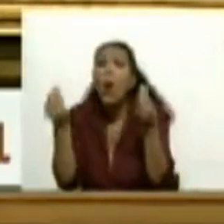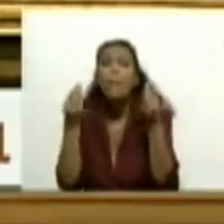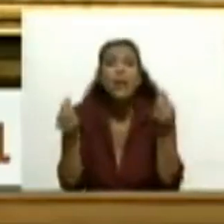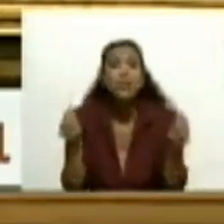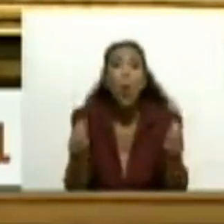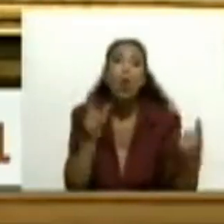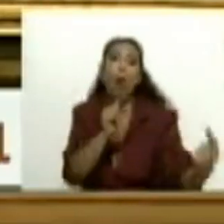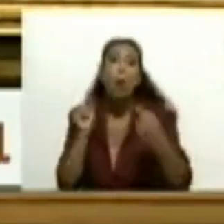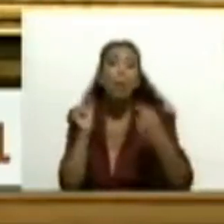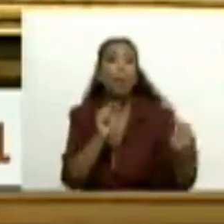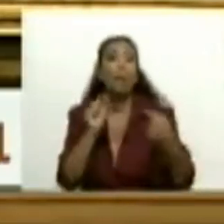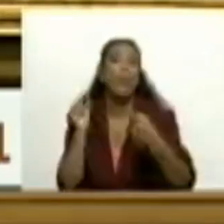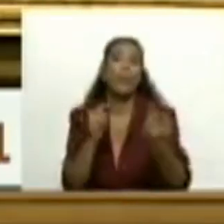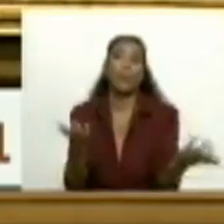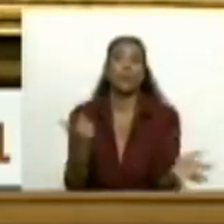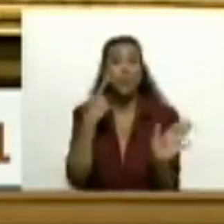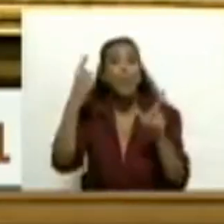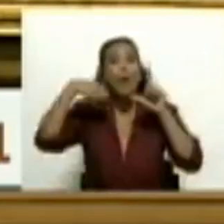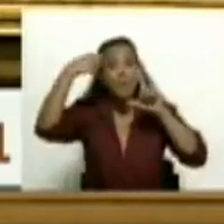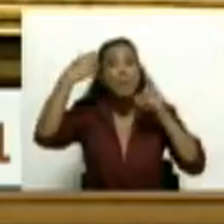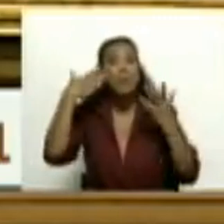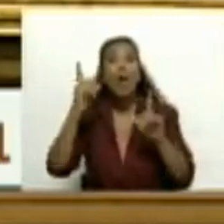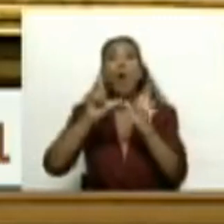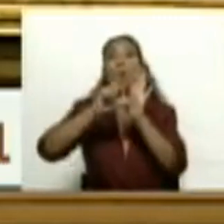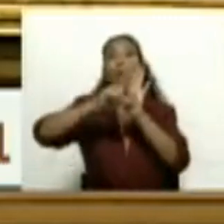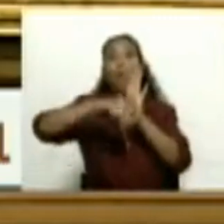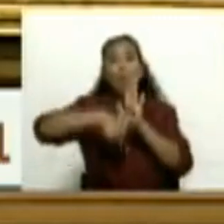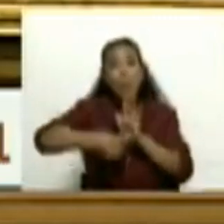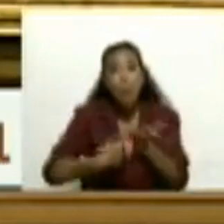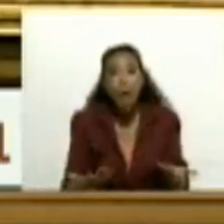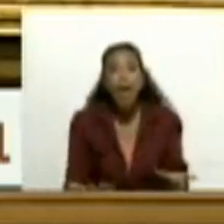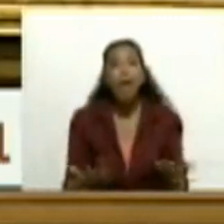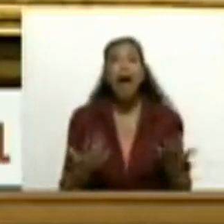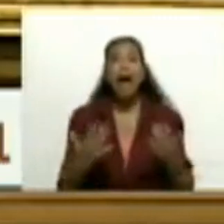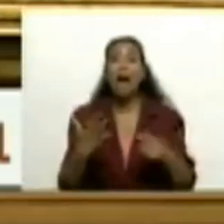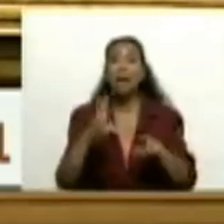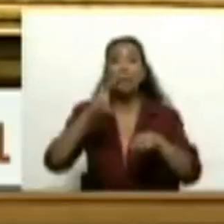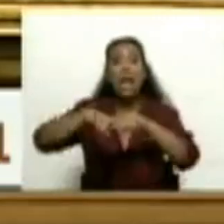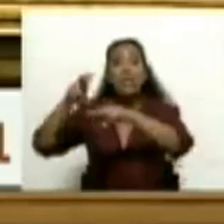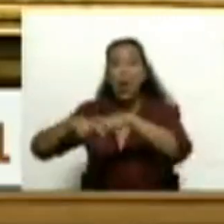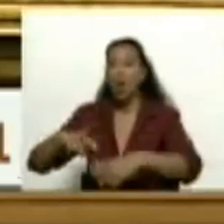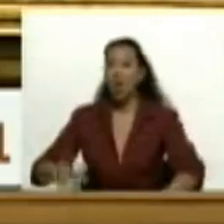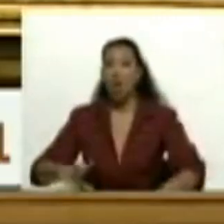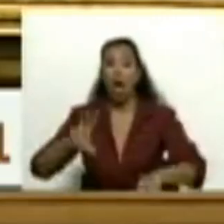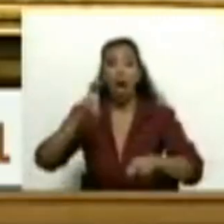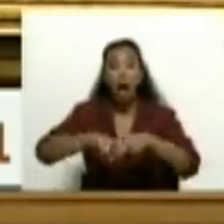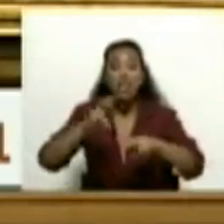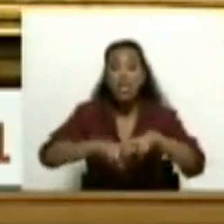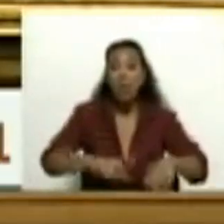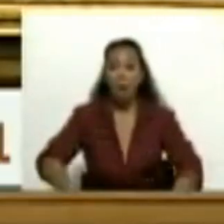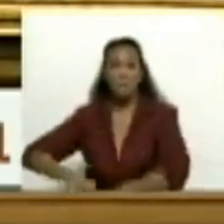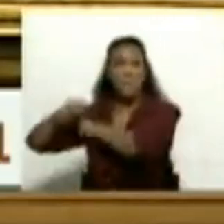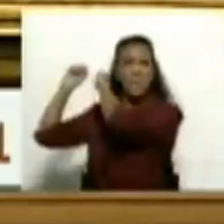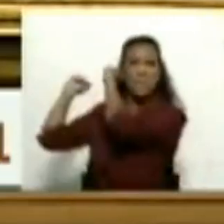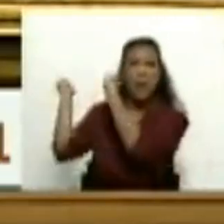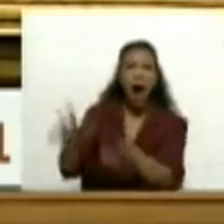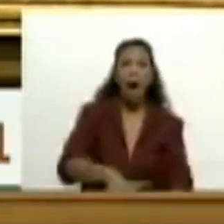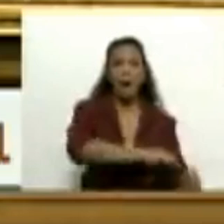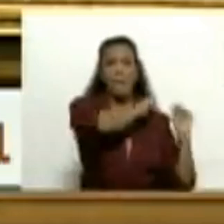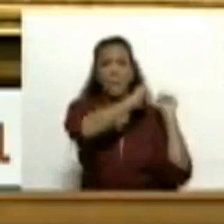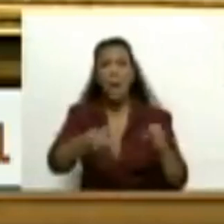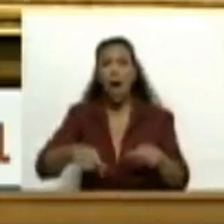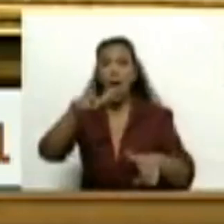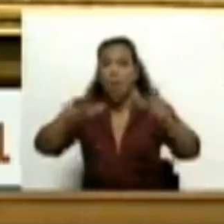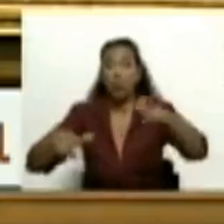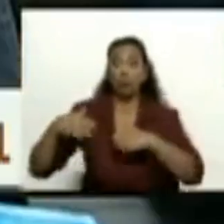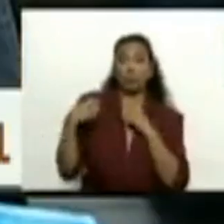sigue la discusión como se ve en el video. Posteriormente, hasta sillas lanzó el padre a las personas